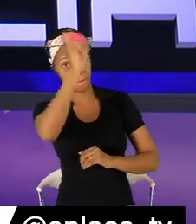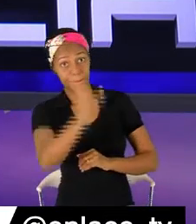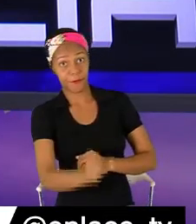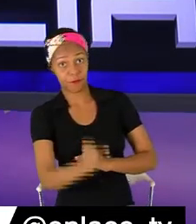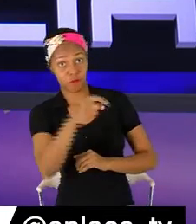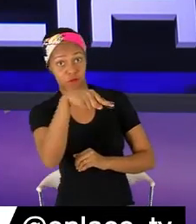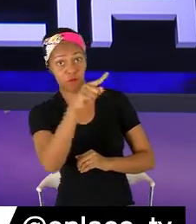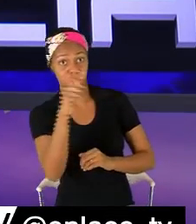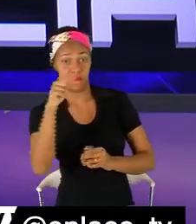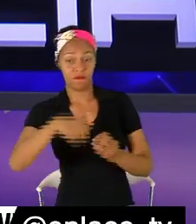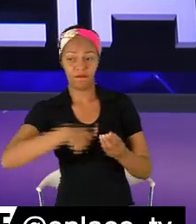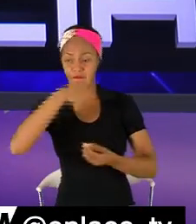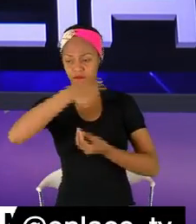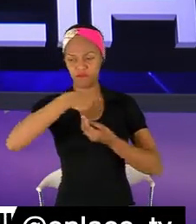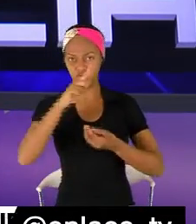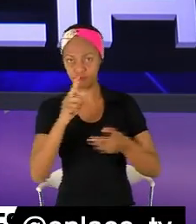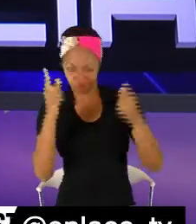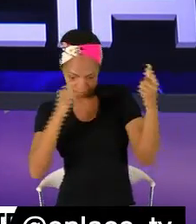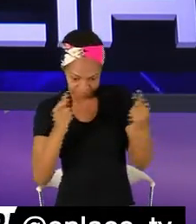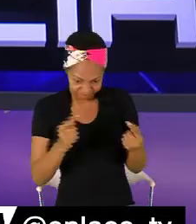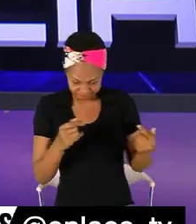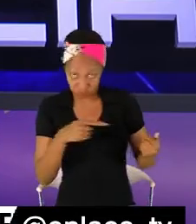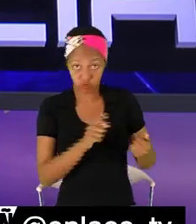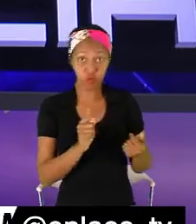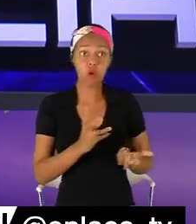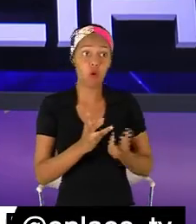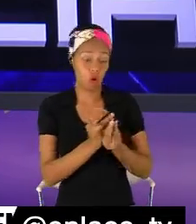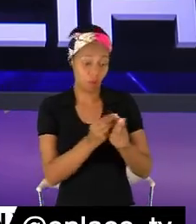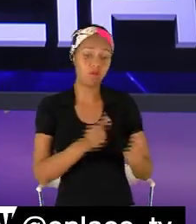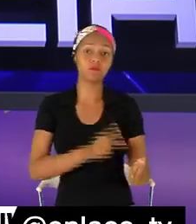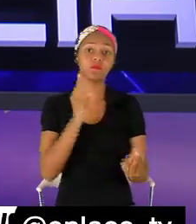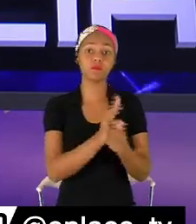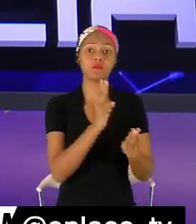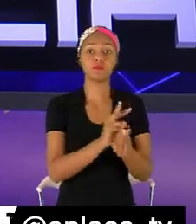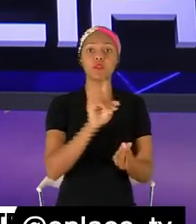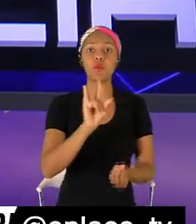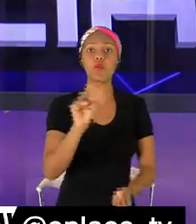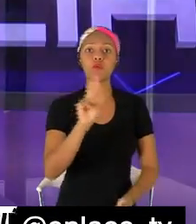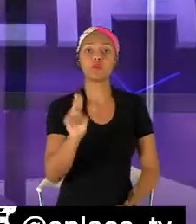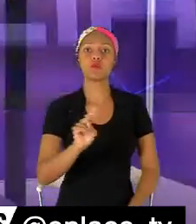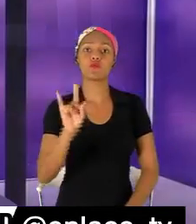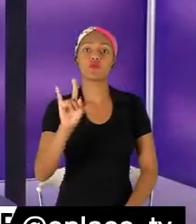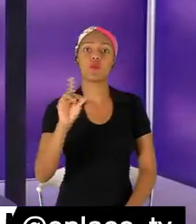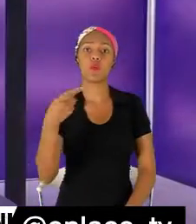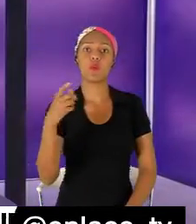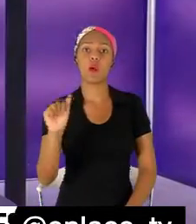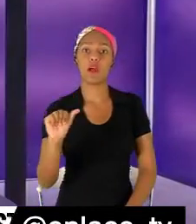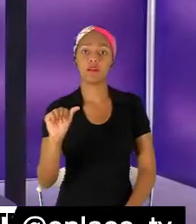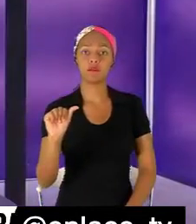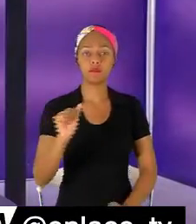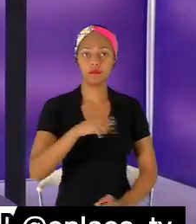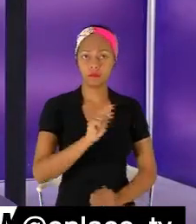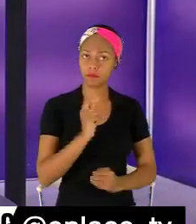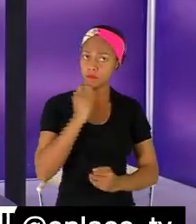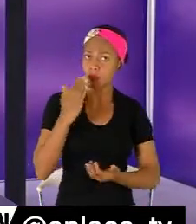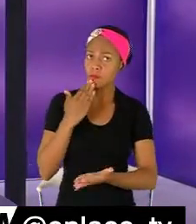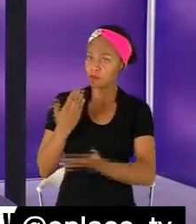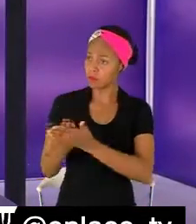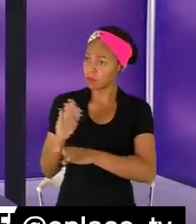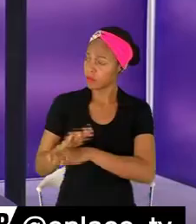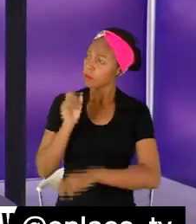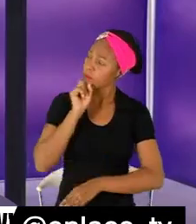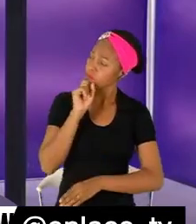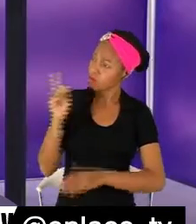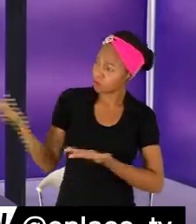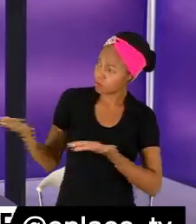Usuga. Nuestro director de noticias, Pedro Severiche, nos entrega detalles de esta información a esta hora. Muy buenas tardes, Pedro. Adelante